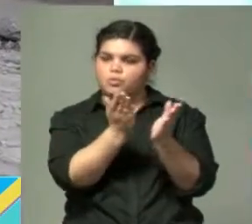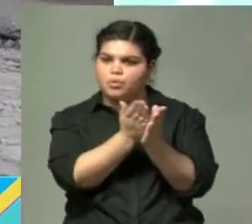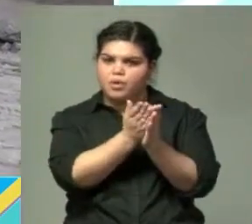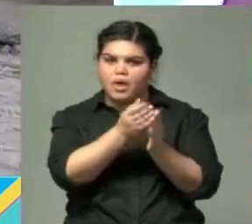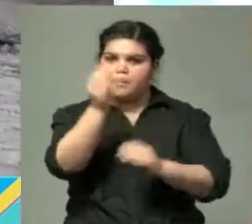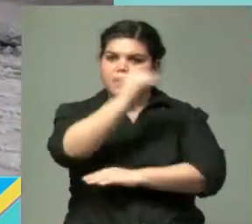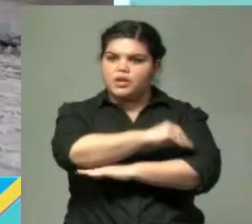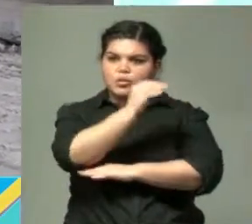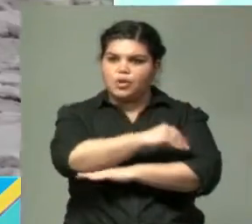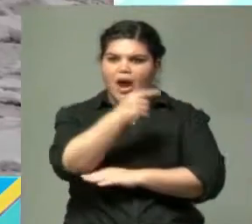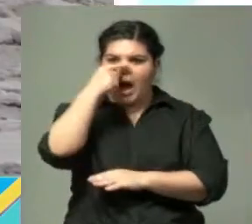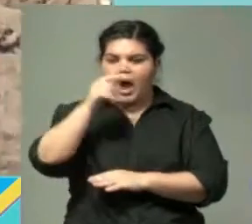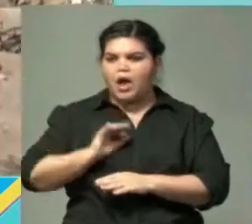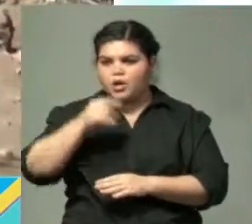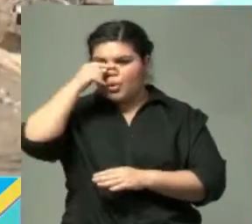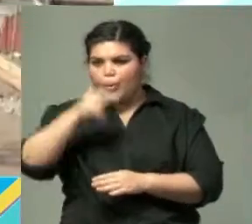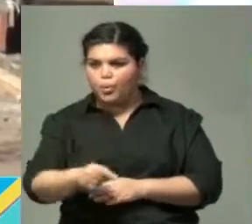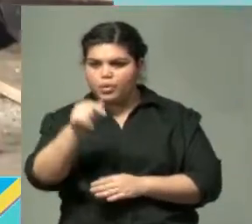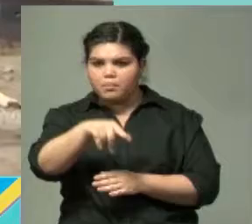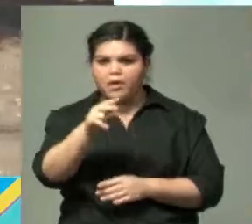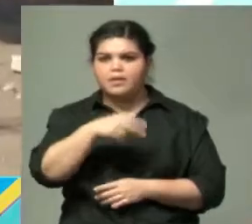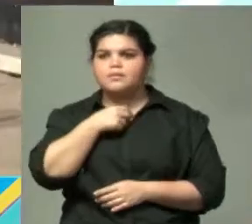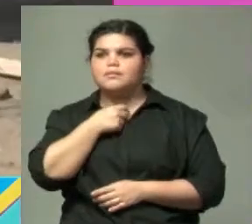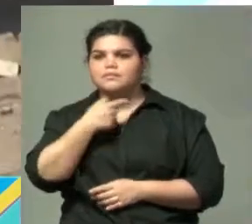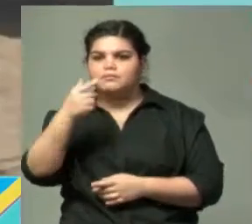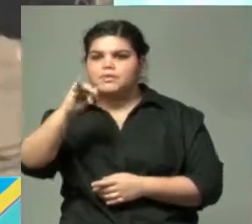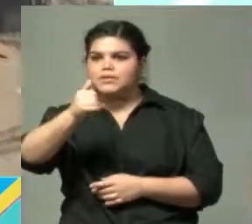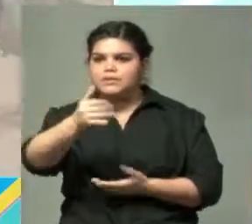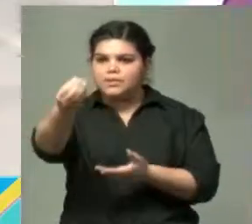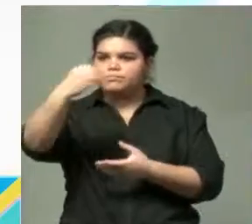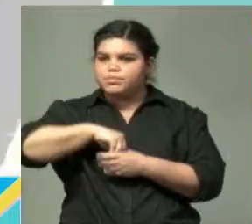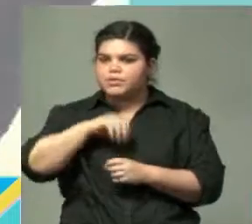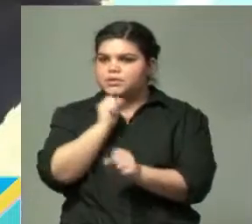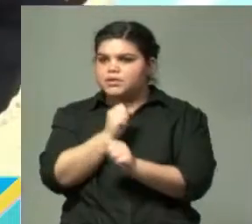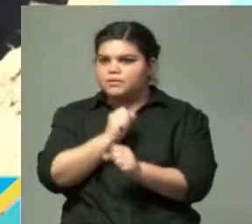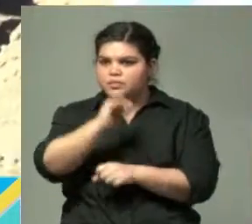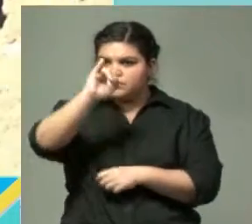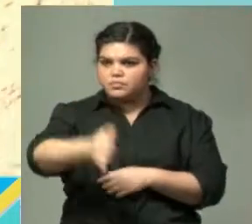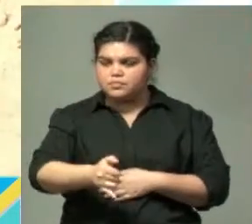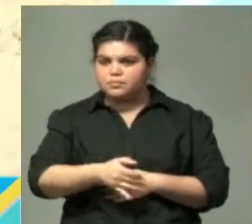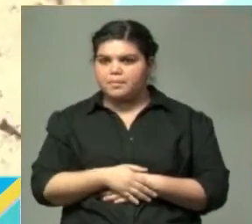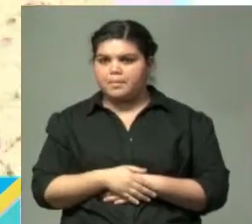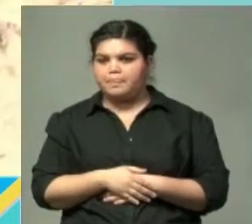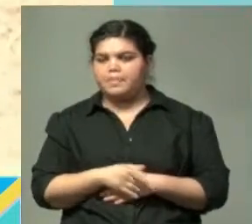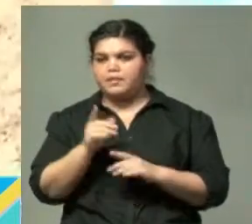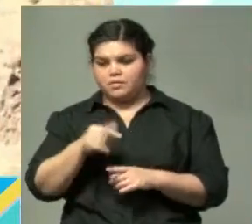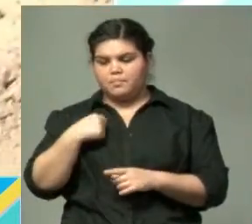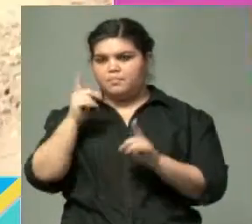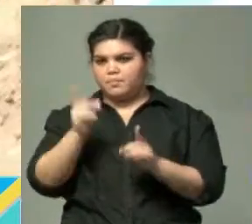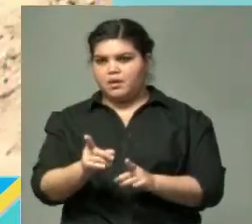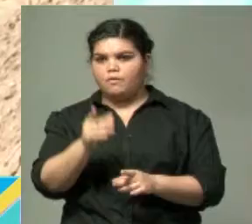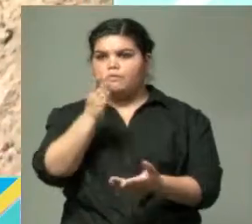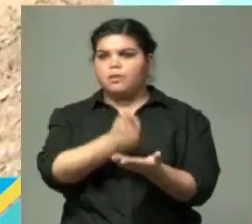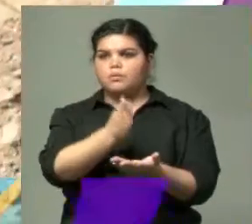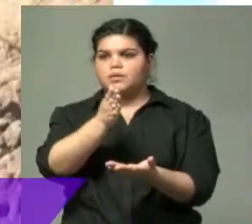están contratando, las empresas ya los van tomando, ya los van buscando para incorporarlos al sistema. Ahora, yo también soy docente acá en la Facultad de